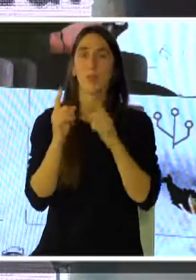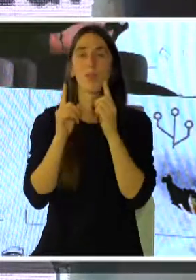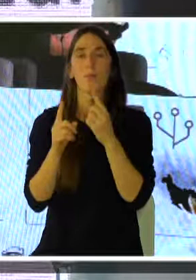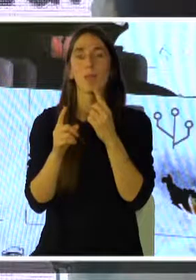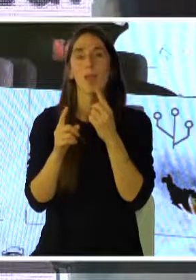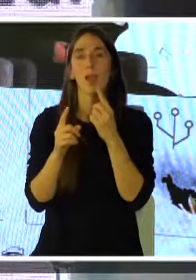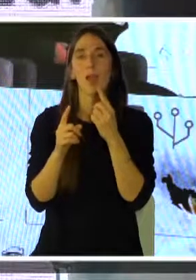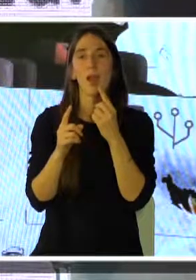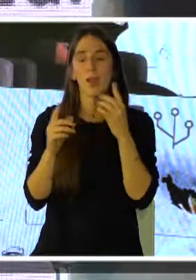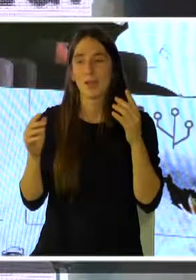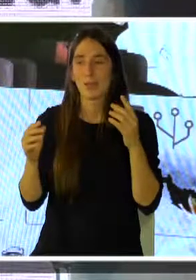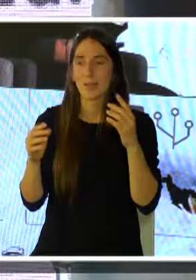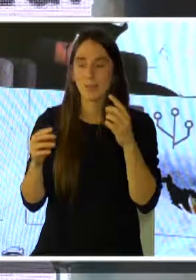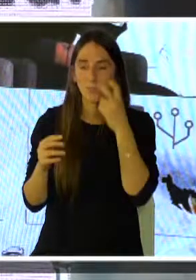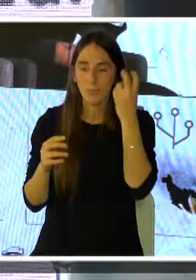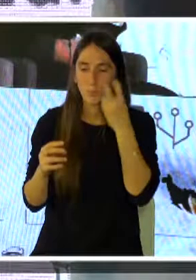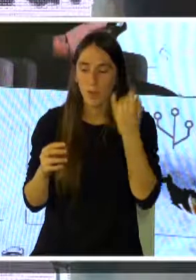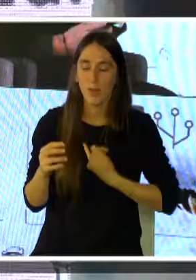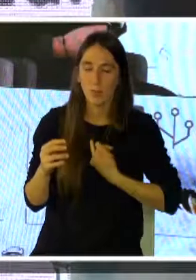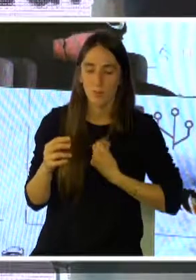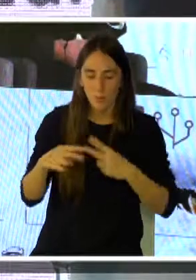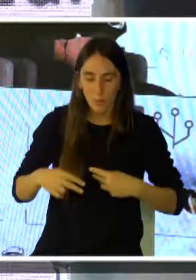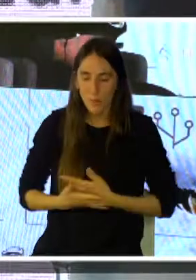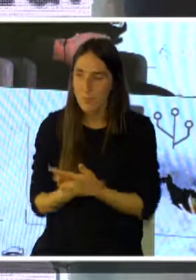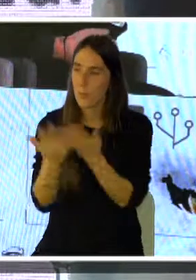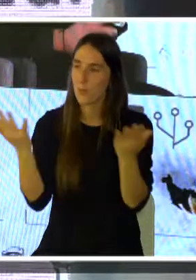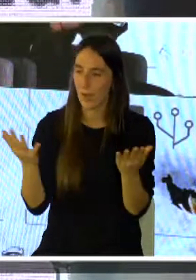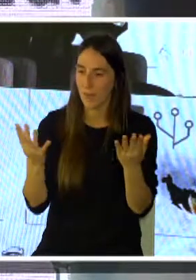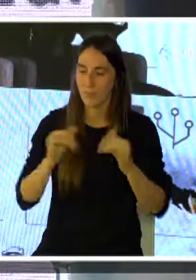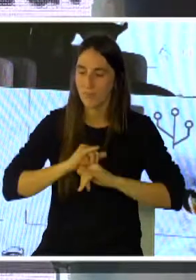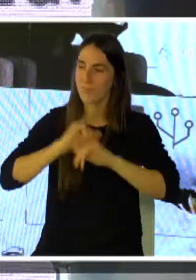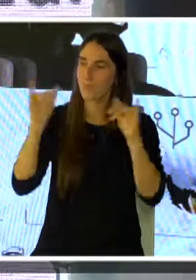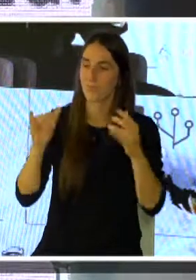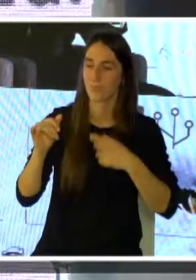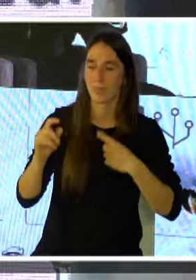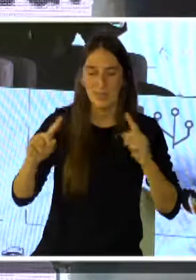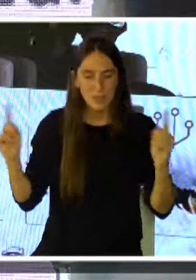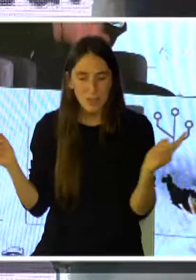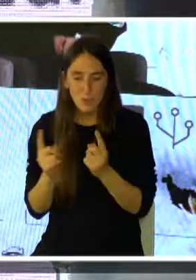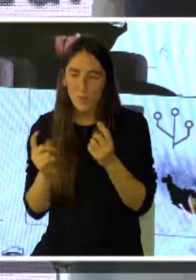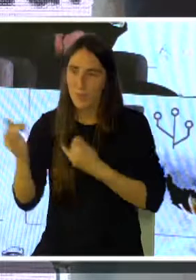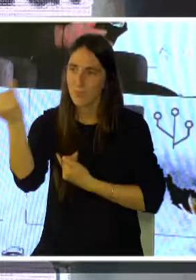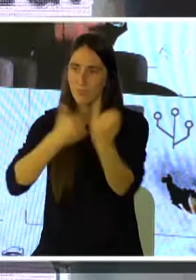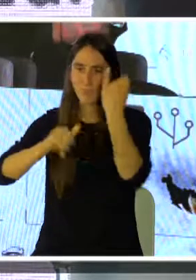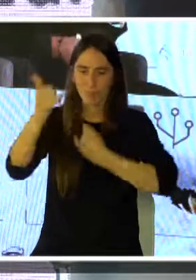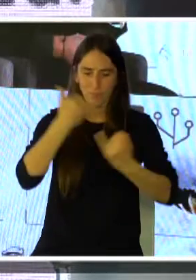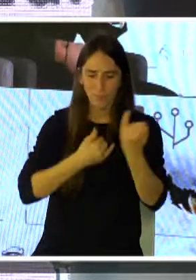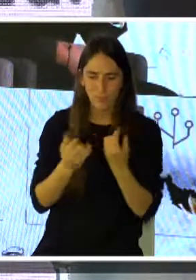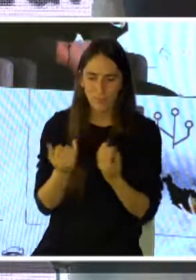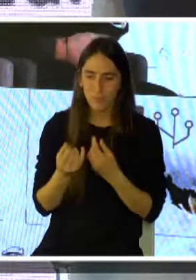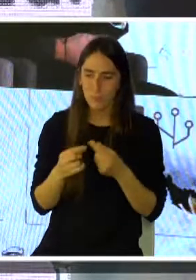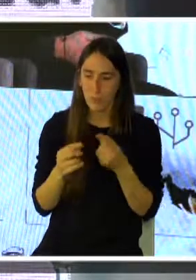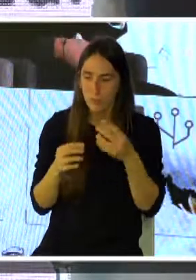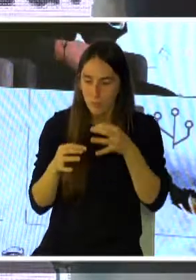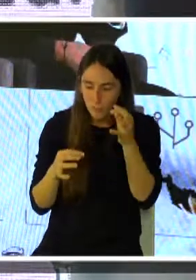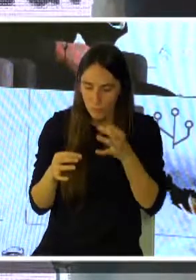que ir encontrando formas de cómo lo visualizamos, cómo los mostramos, y cómo podemos resumir esos grandes volúmenes de información en